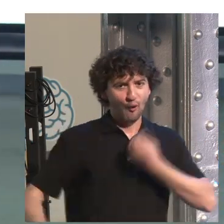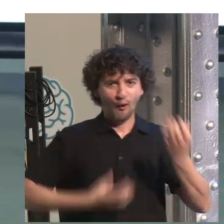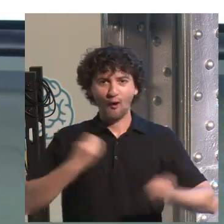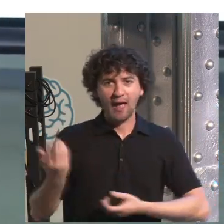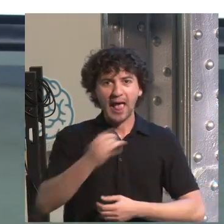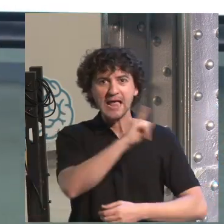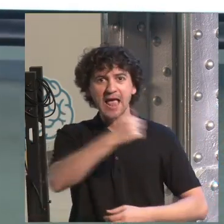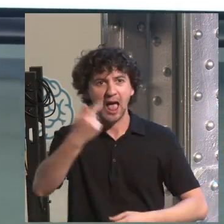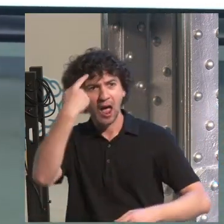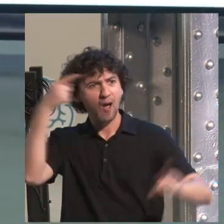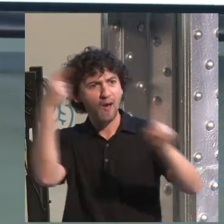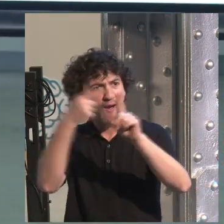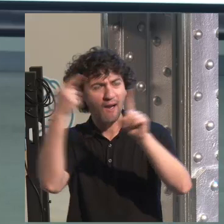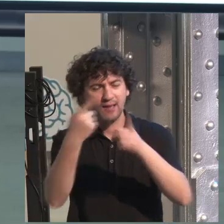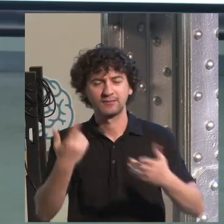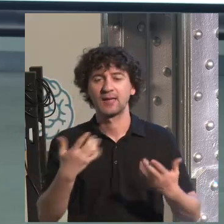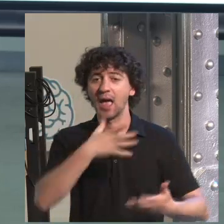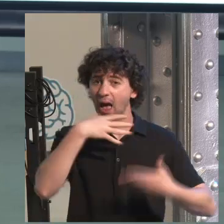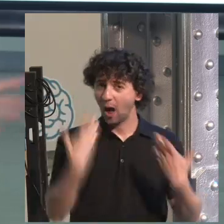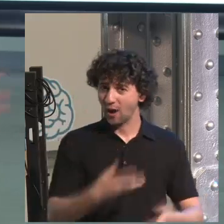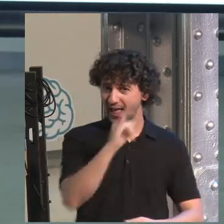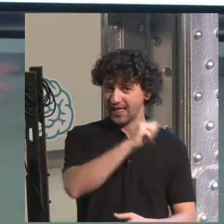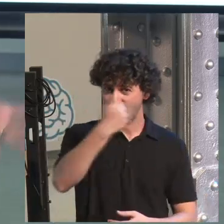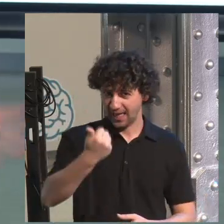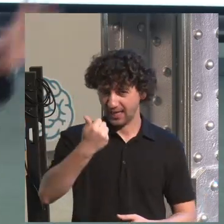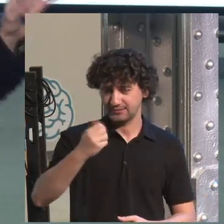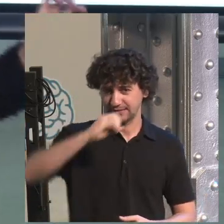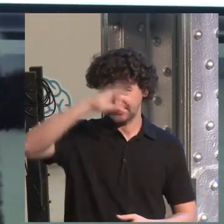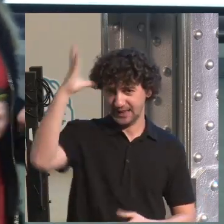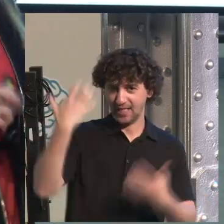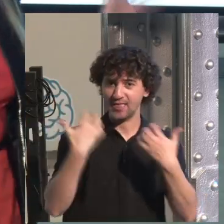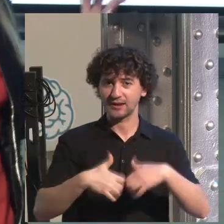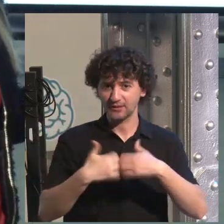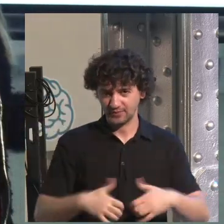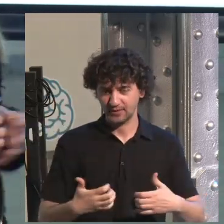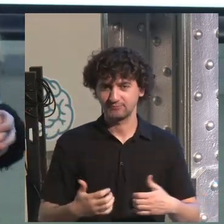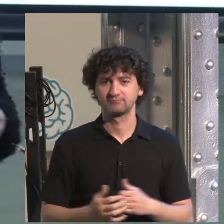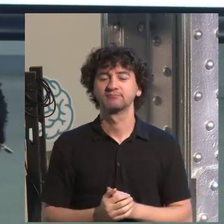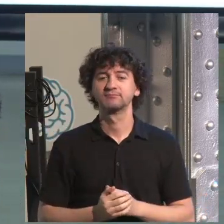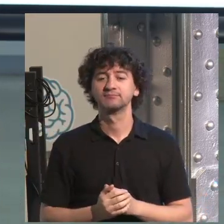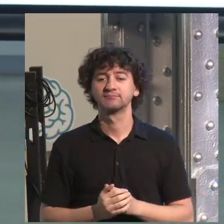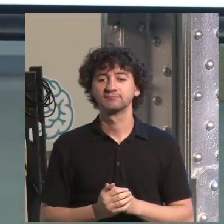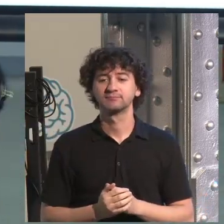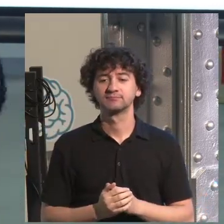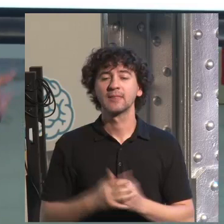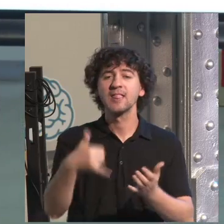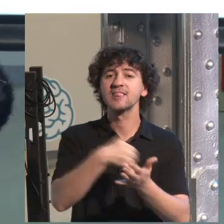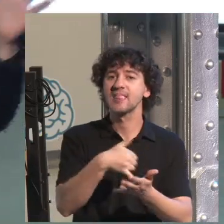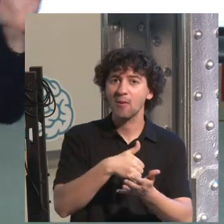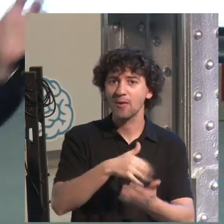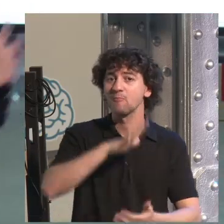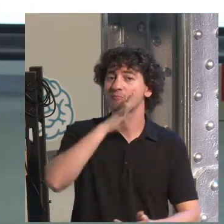inteligencia artificial. La inteligencia artificial de hoy se llama inteligencia artificial débil, por algo se llamará así,